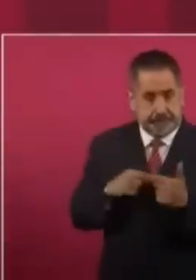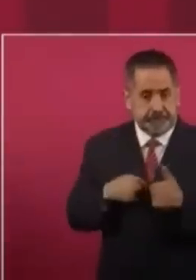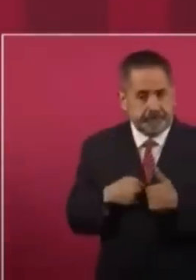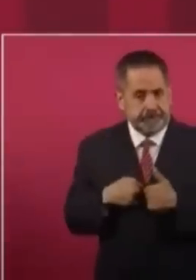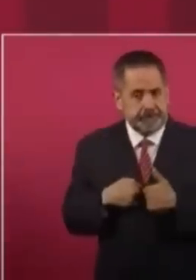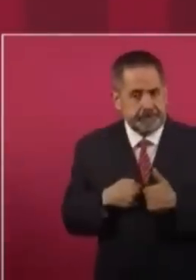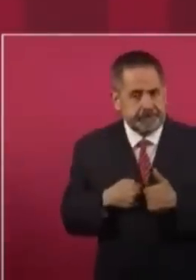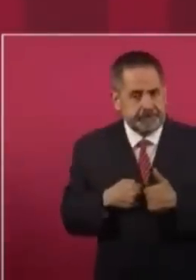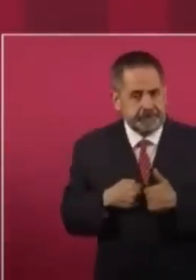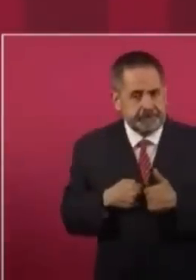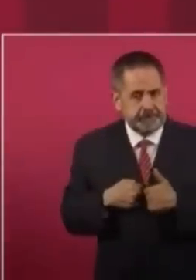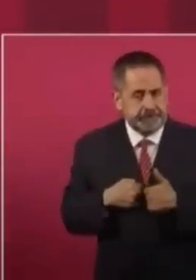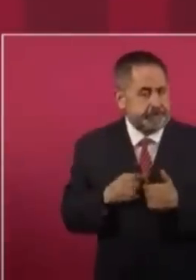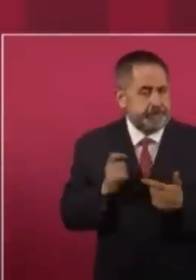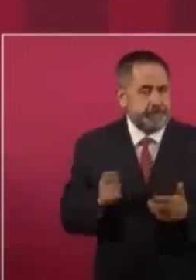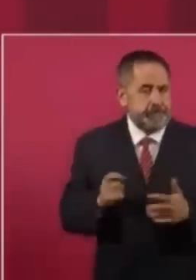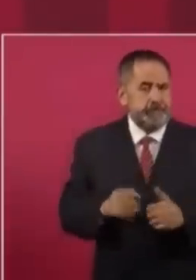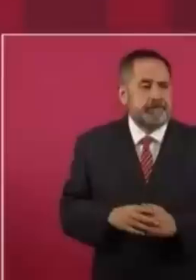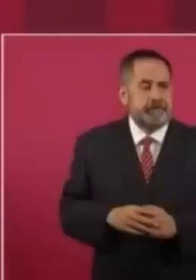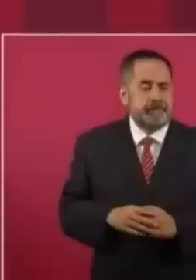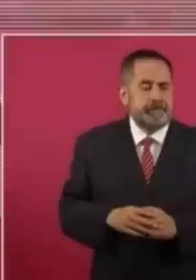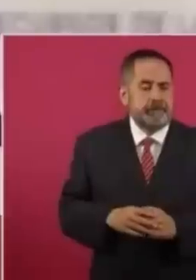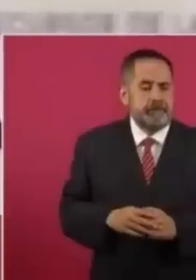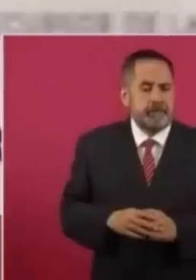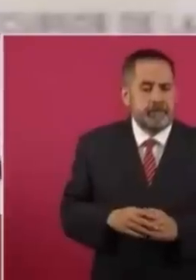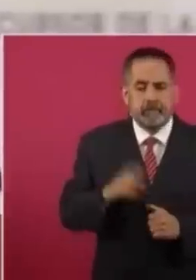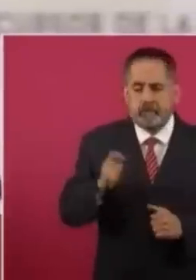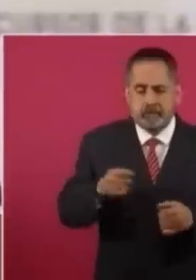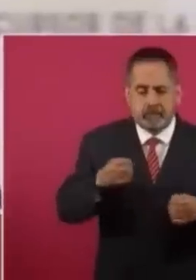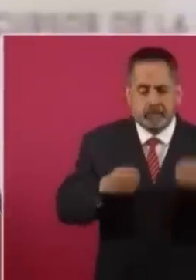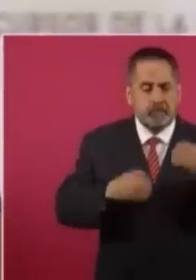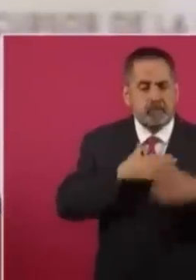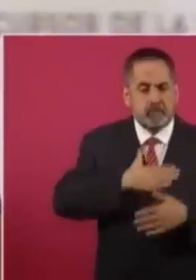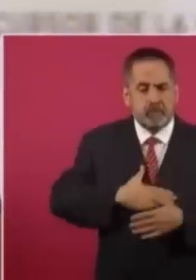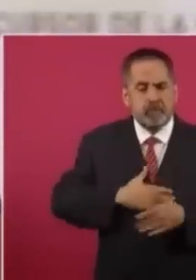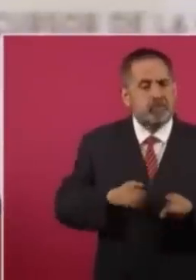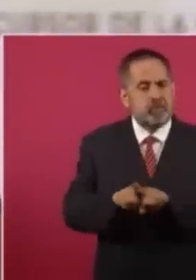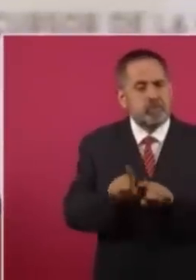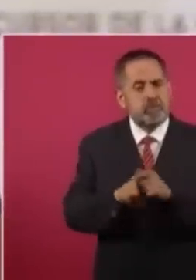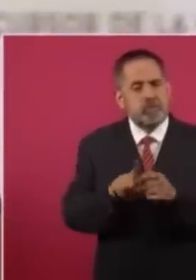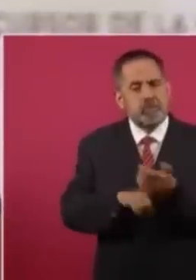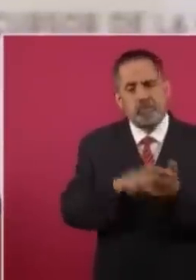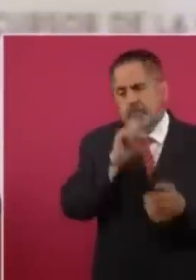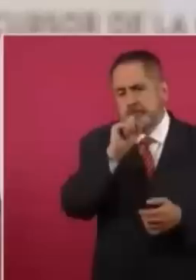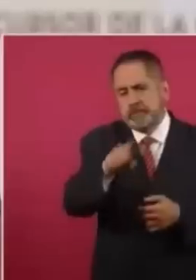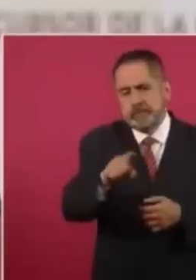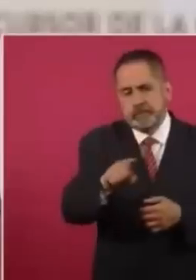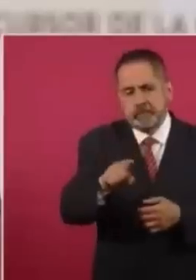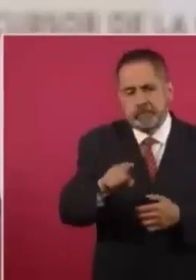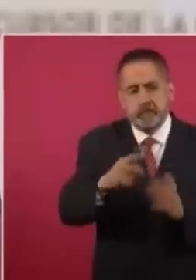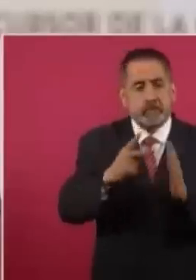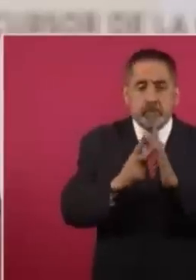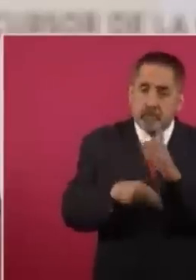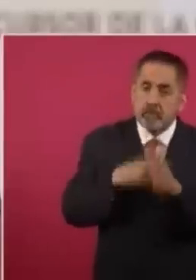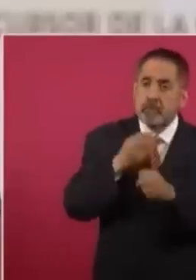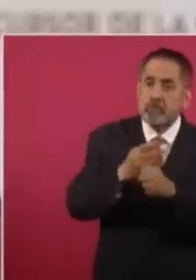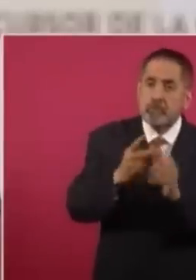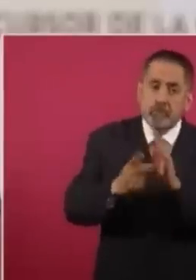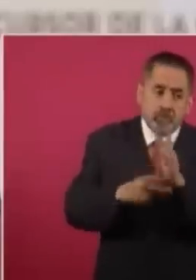es que es justicia también la no repetición.